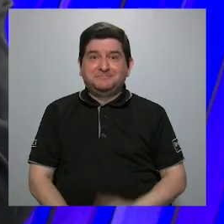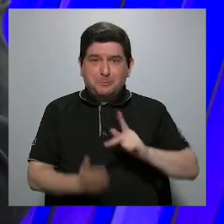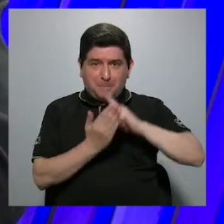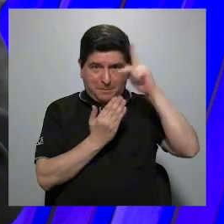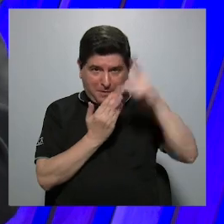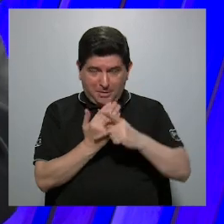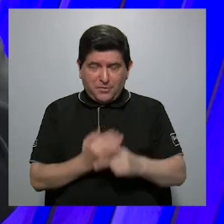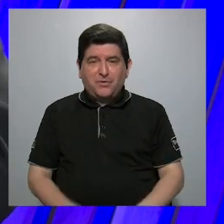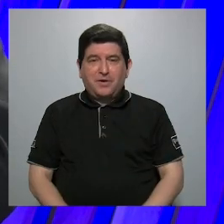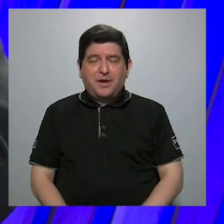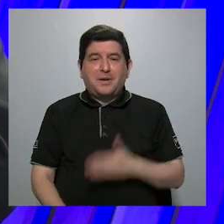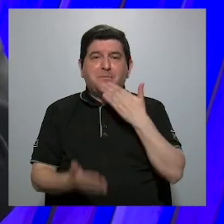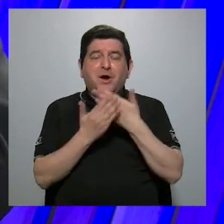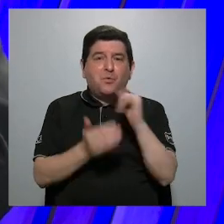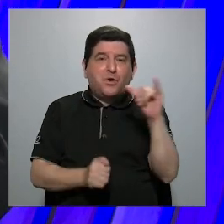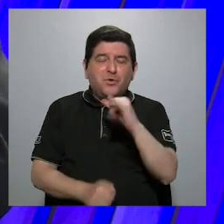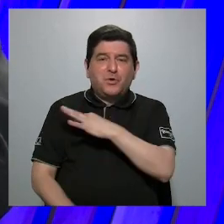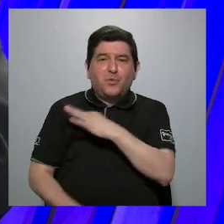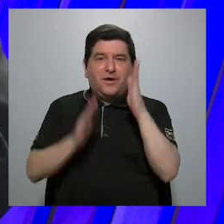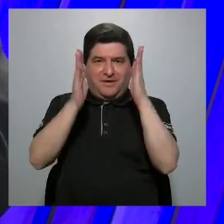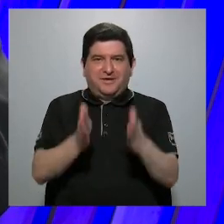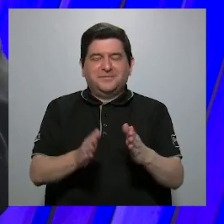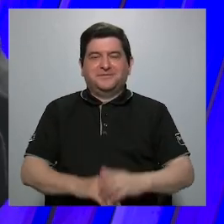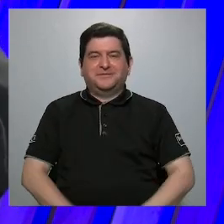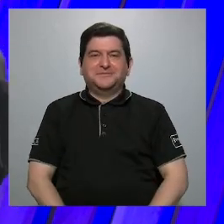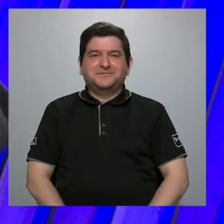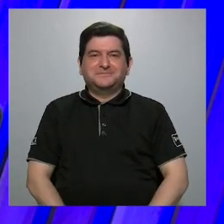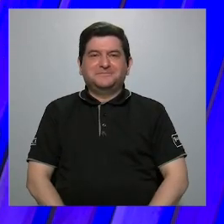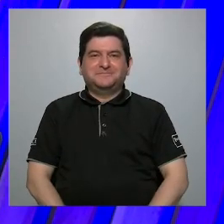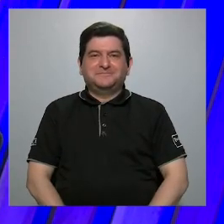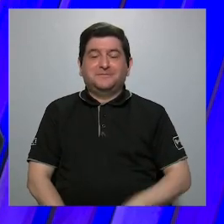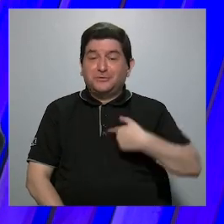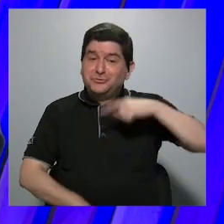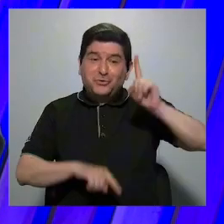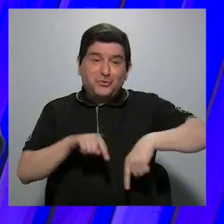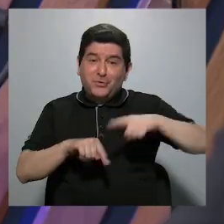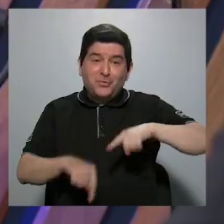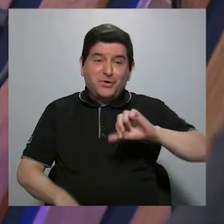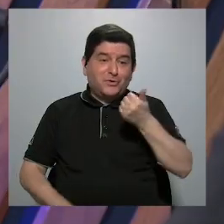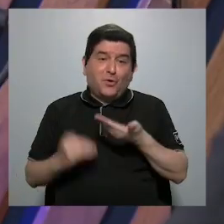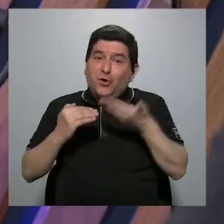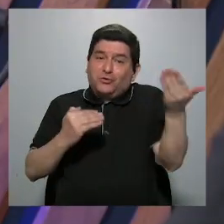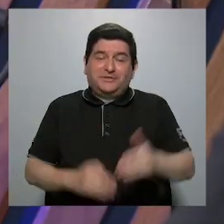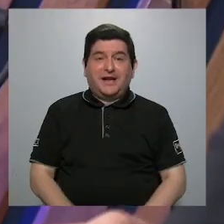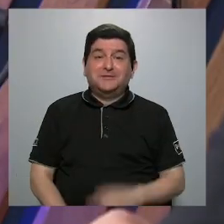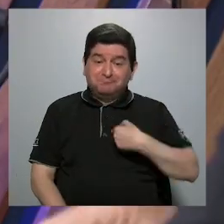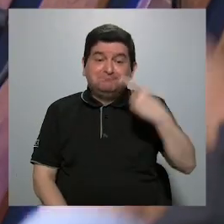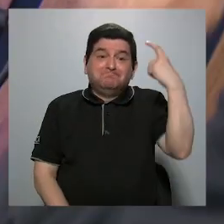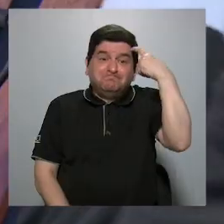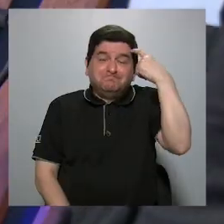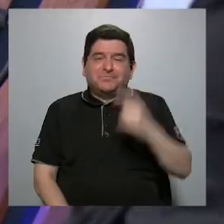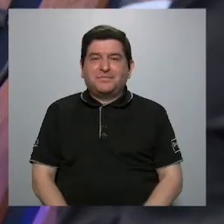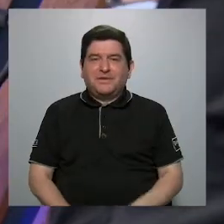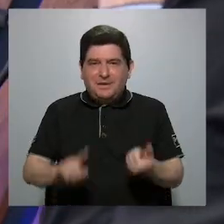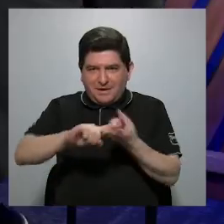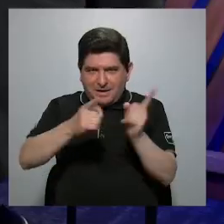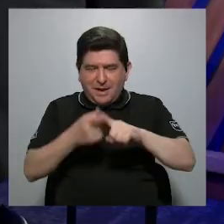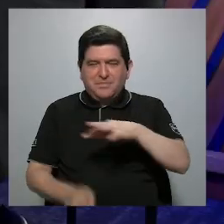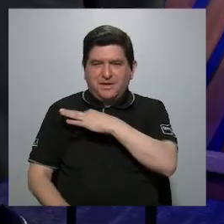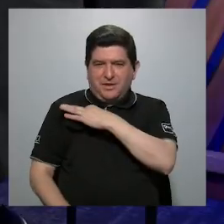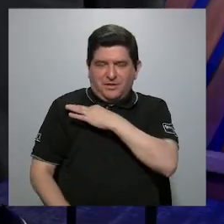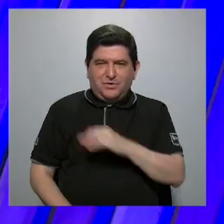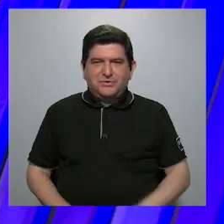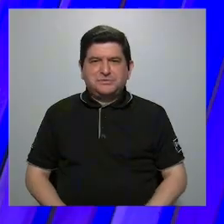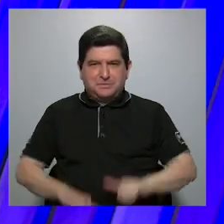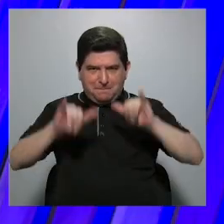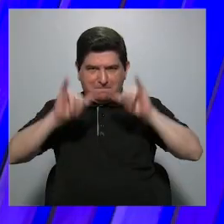el programa es tan bueno como los invitados y no puedo decir otra cosa porque es lo que pienso. Y a las amigas y amigos